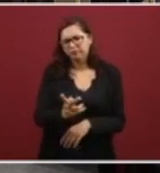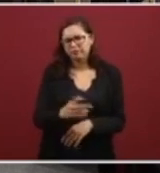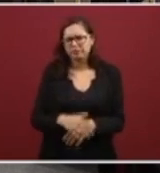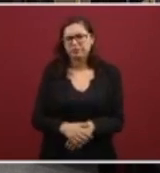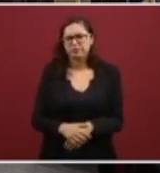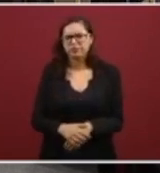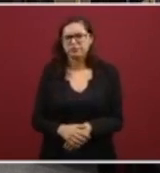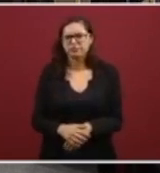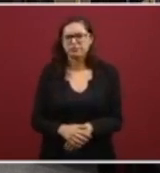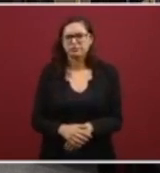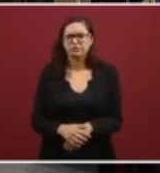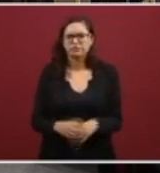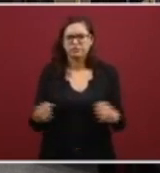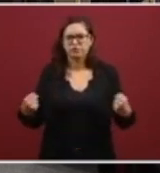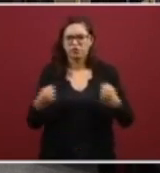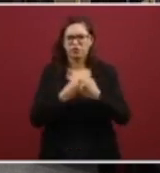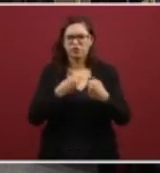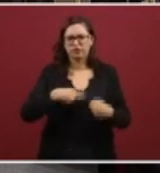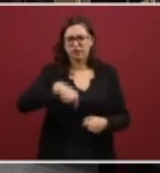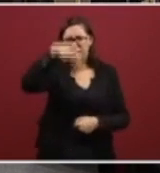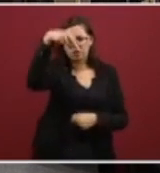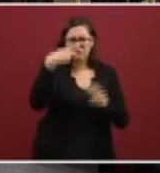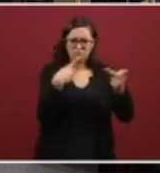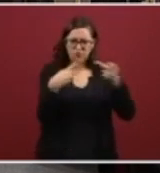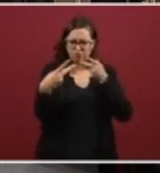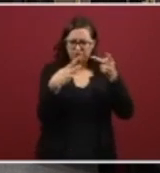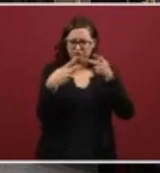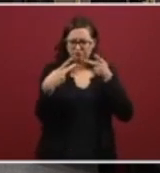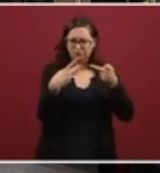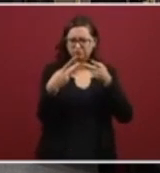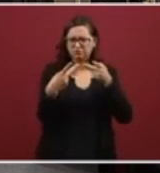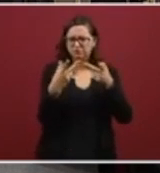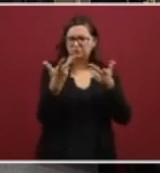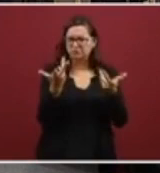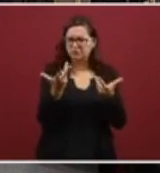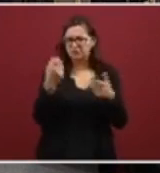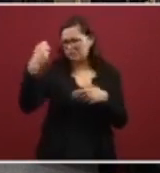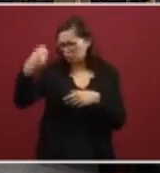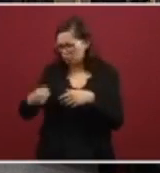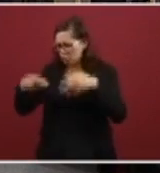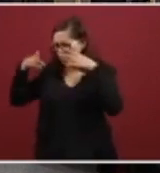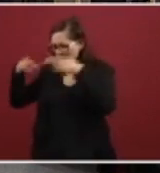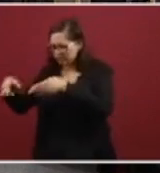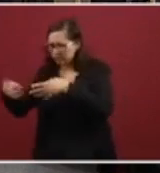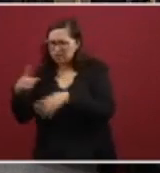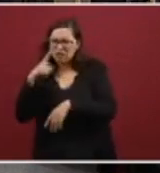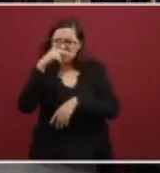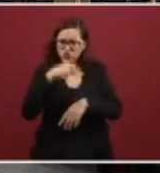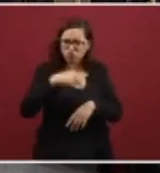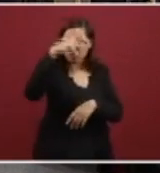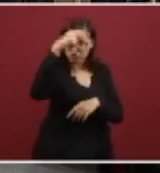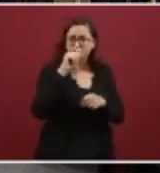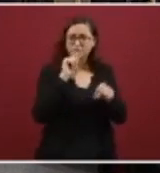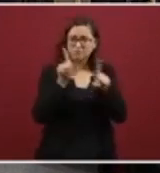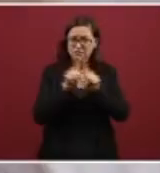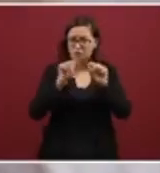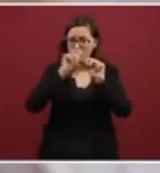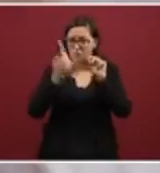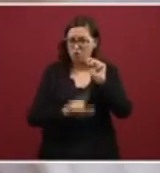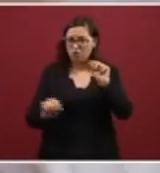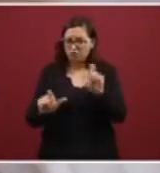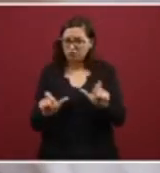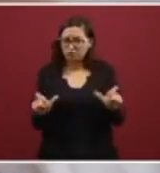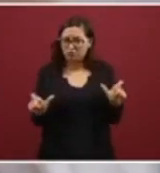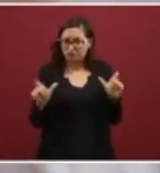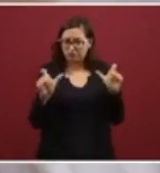plan en la frontera norte? Se ha hablado mucho de la frontera sur. ¿Se contempla algún despliegue de la Guardia Nacional al norte? A